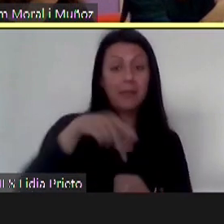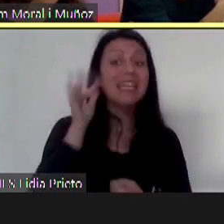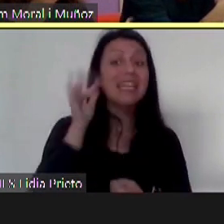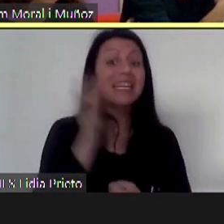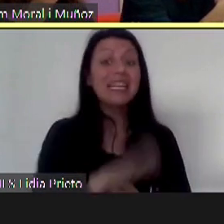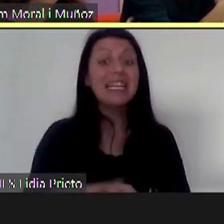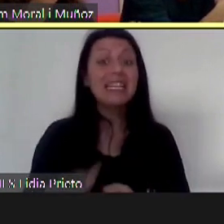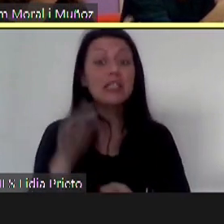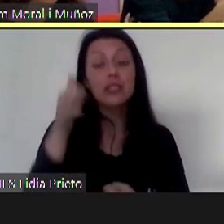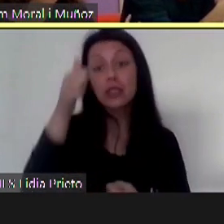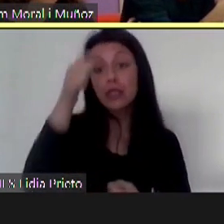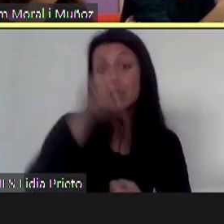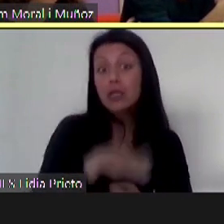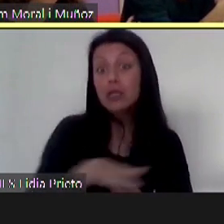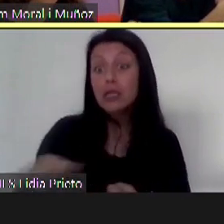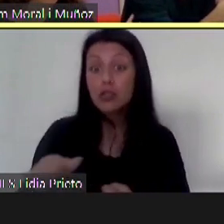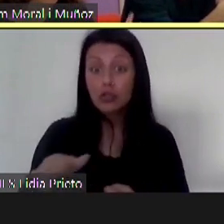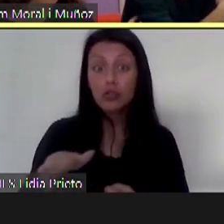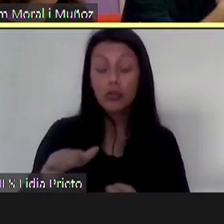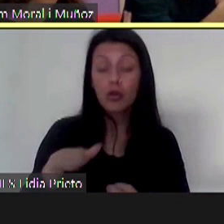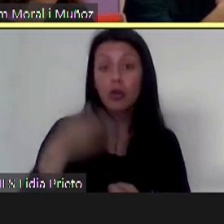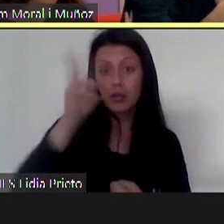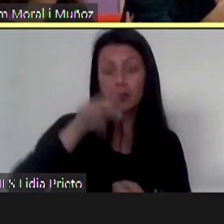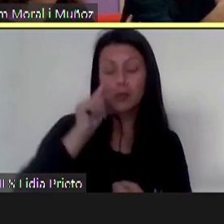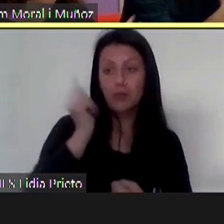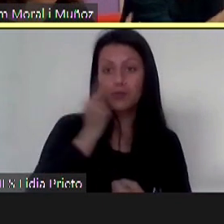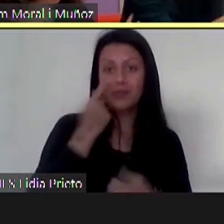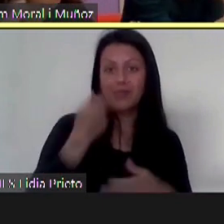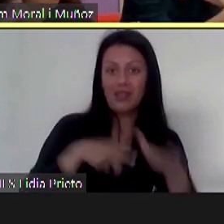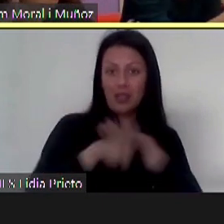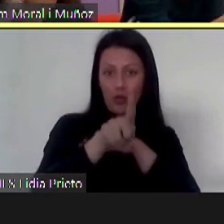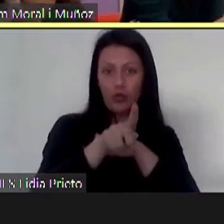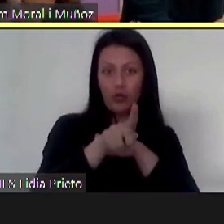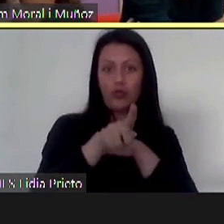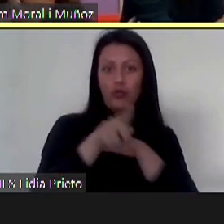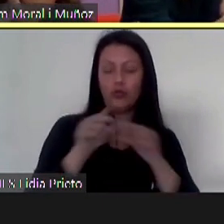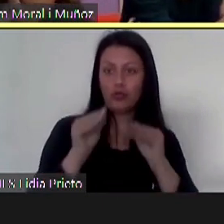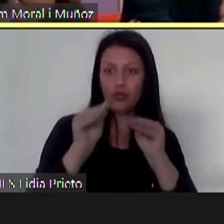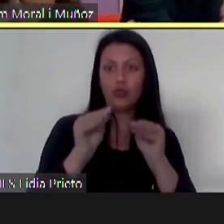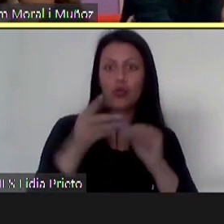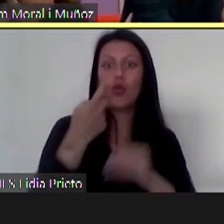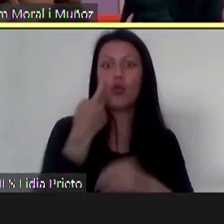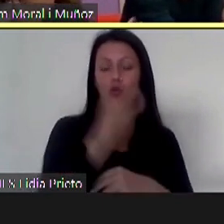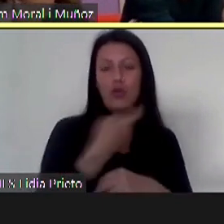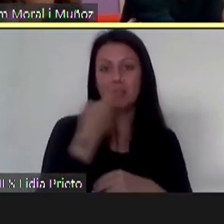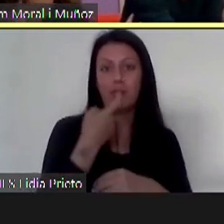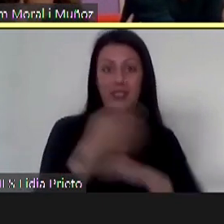edad, condicionan mucho su salud física y mental y su desarrollo. Cuanto más baja la clase social a la que